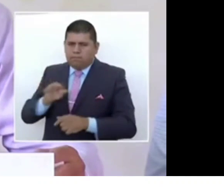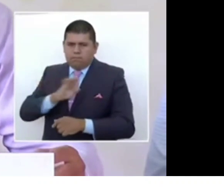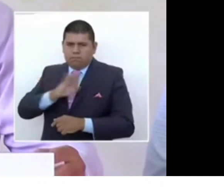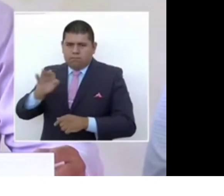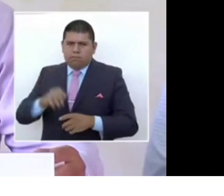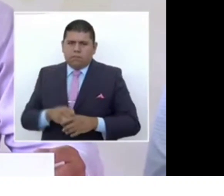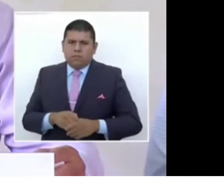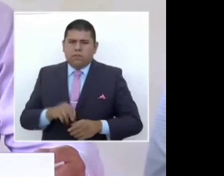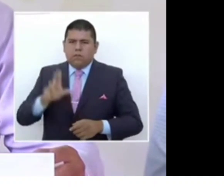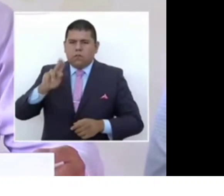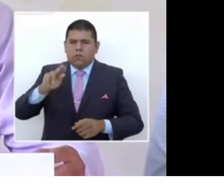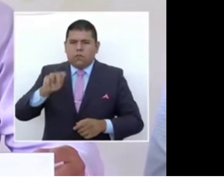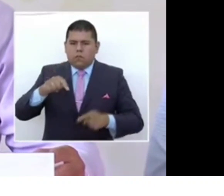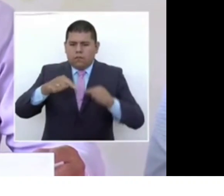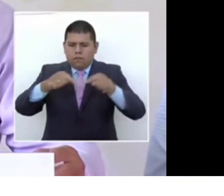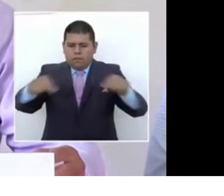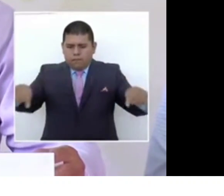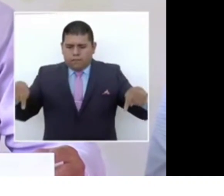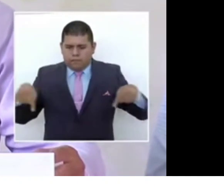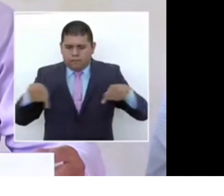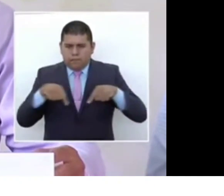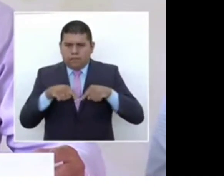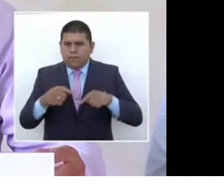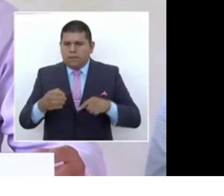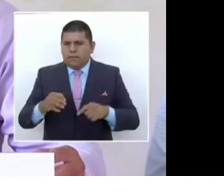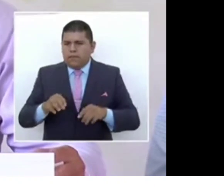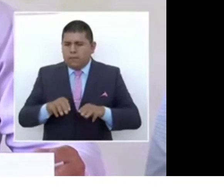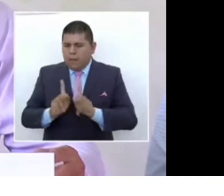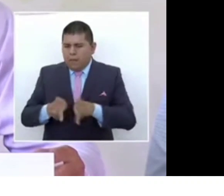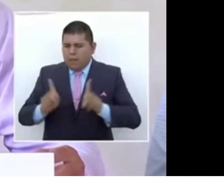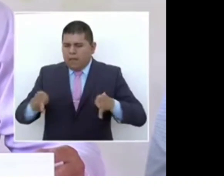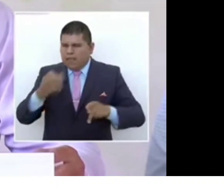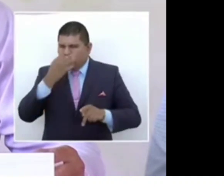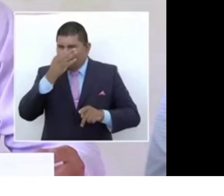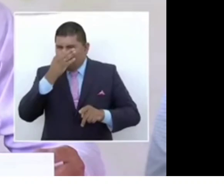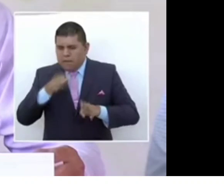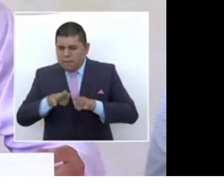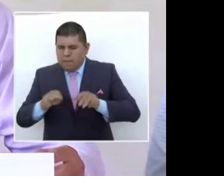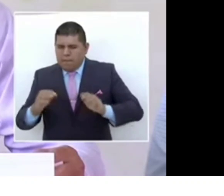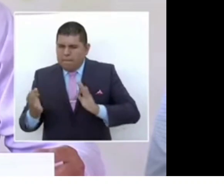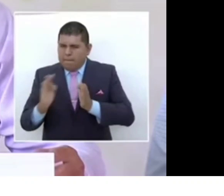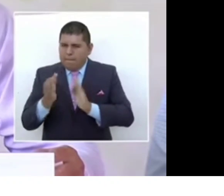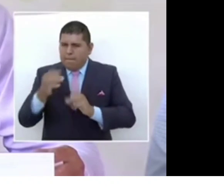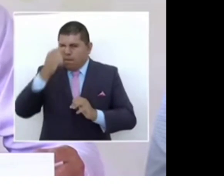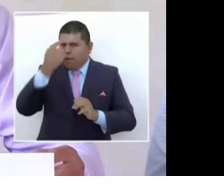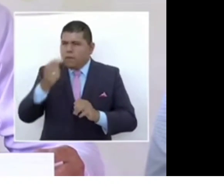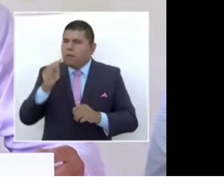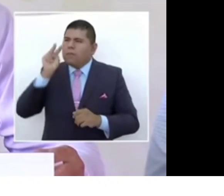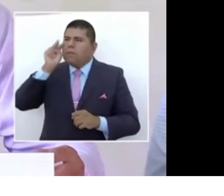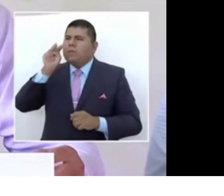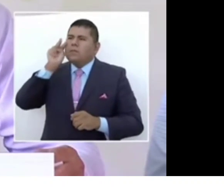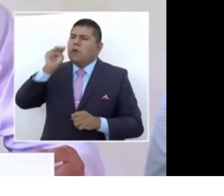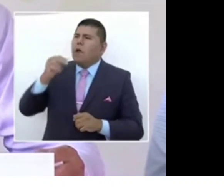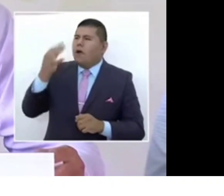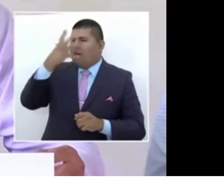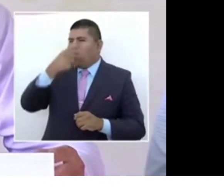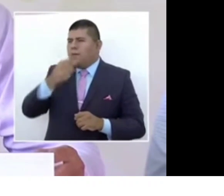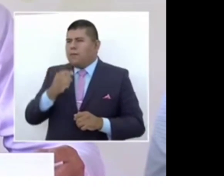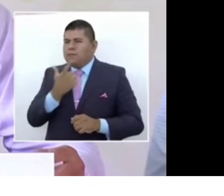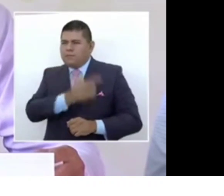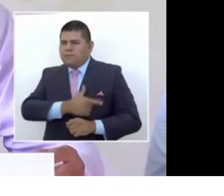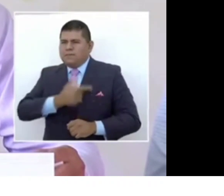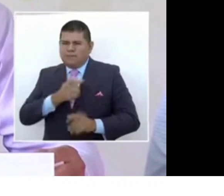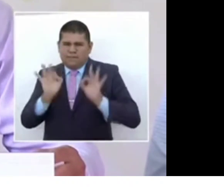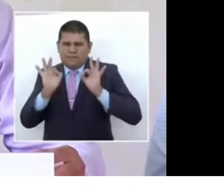80 hectáreas a la orilla de la playa, para que puedan disfrutar